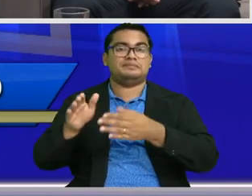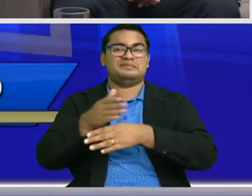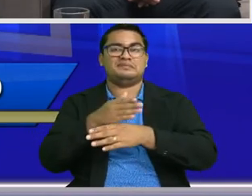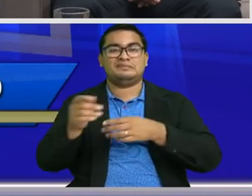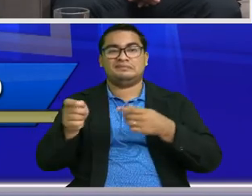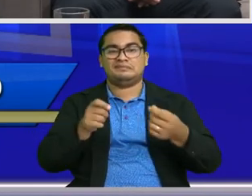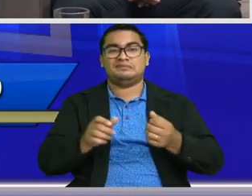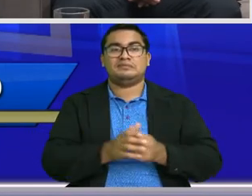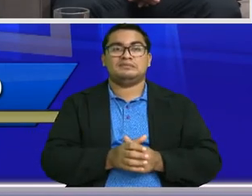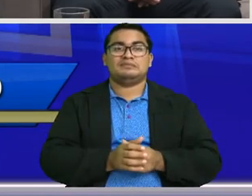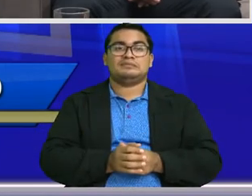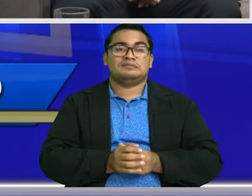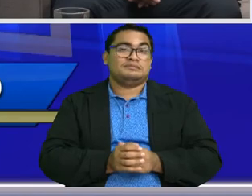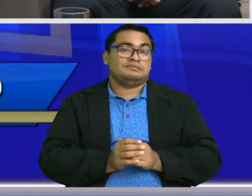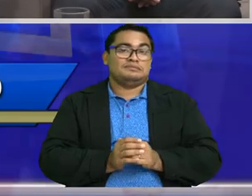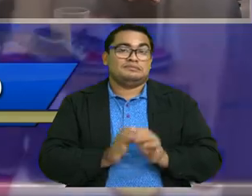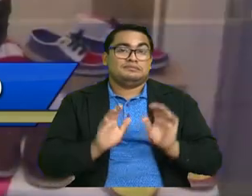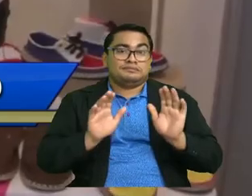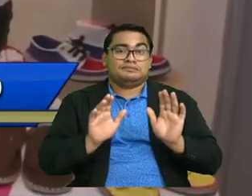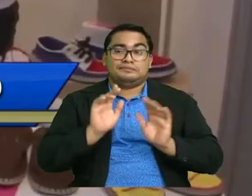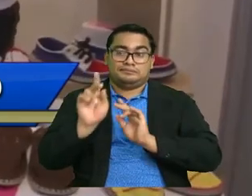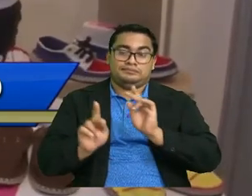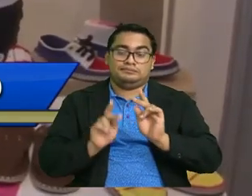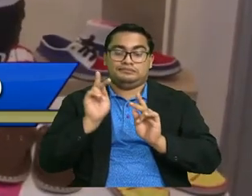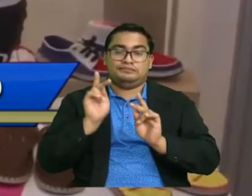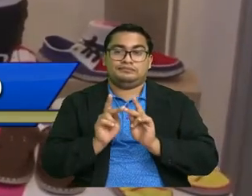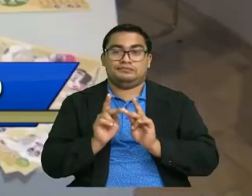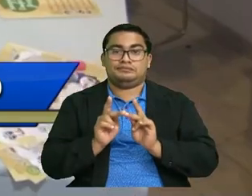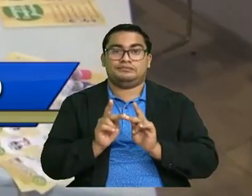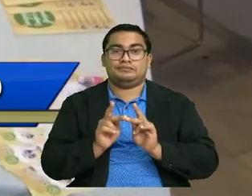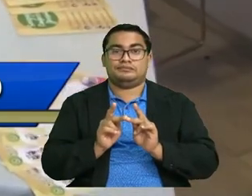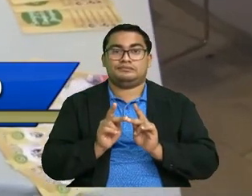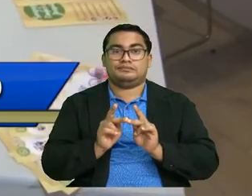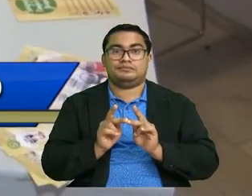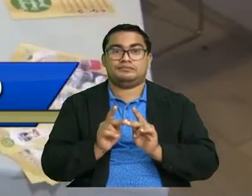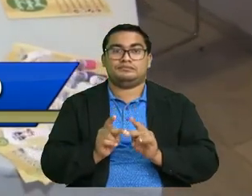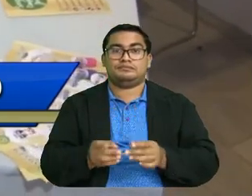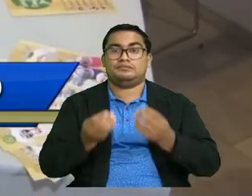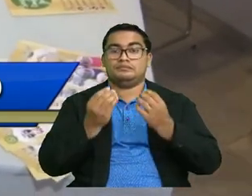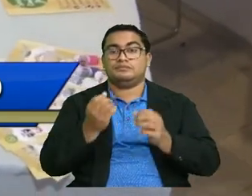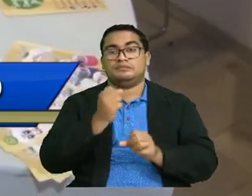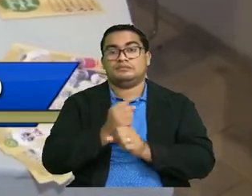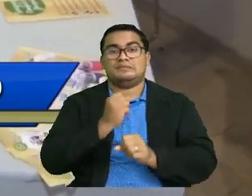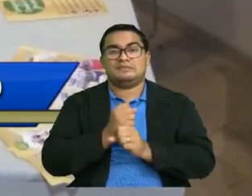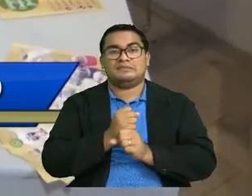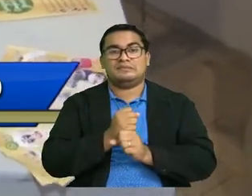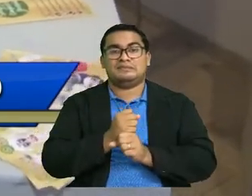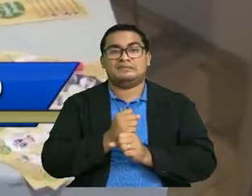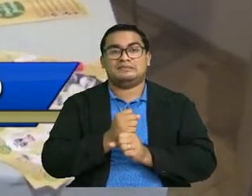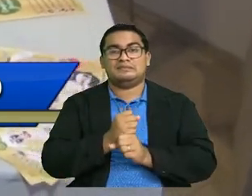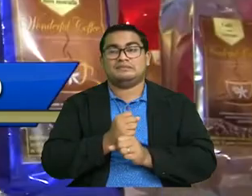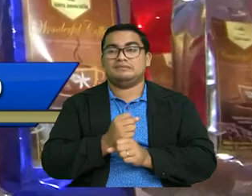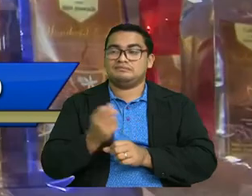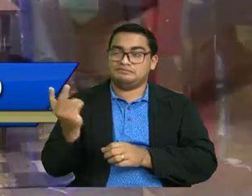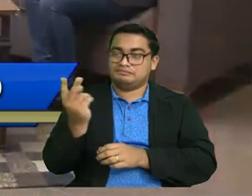alguna, bueno, éxito, sin duda alguna también mucho trabajo ahí acumulado. A